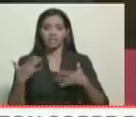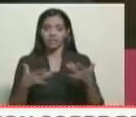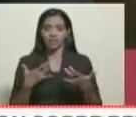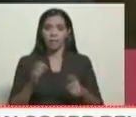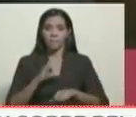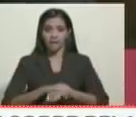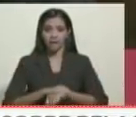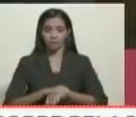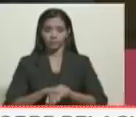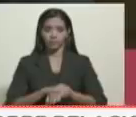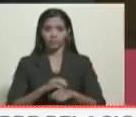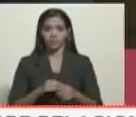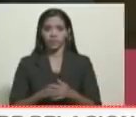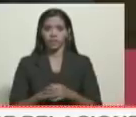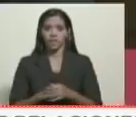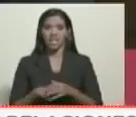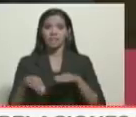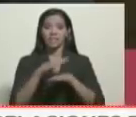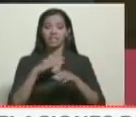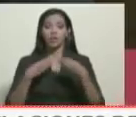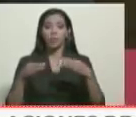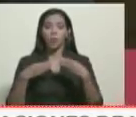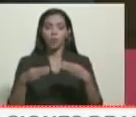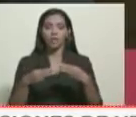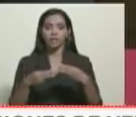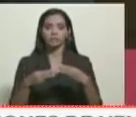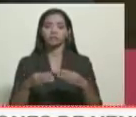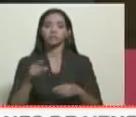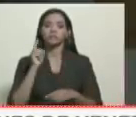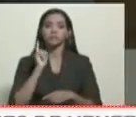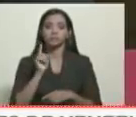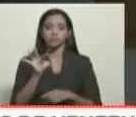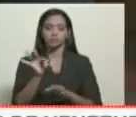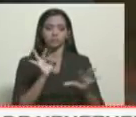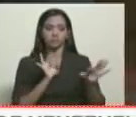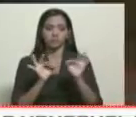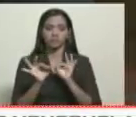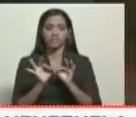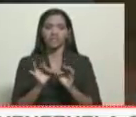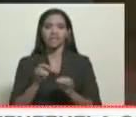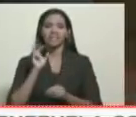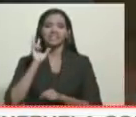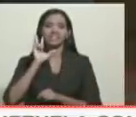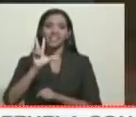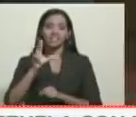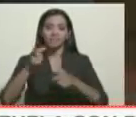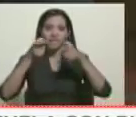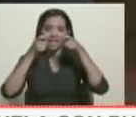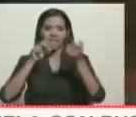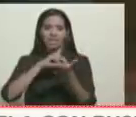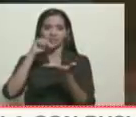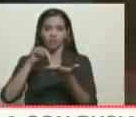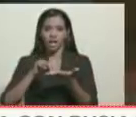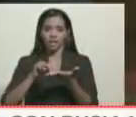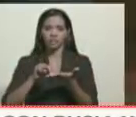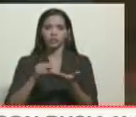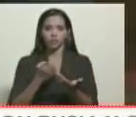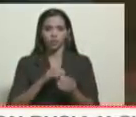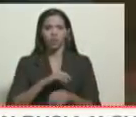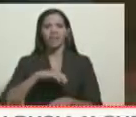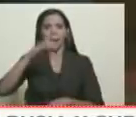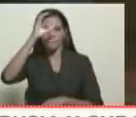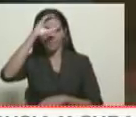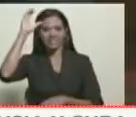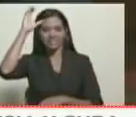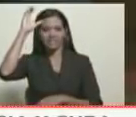Público en este caso había designado tres fiscales nacionales con competencia plena para